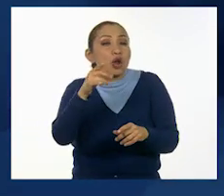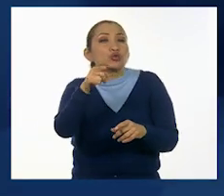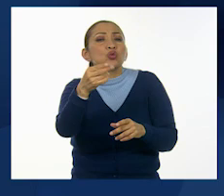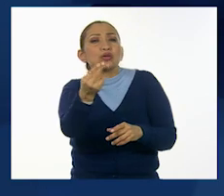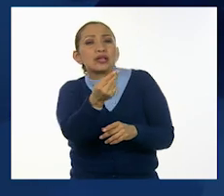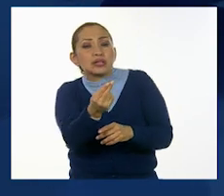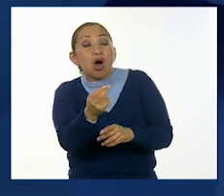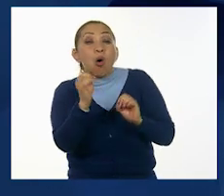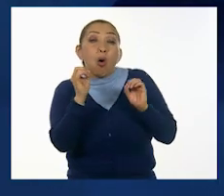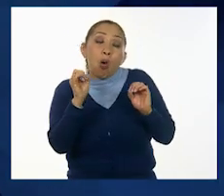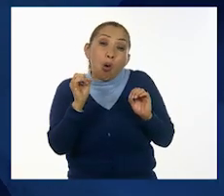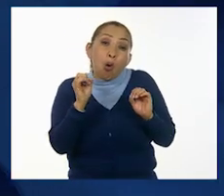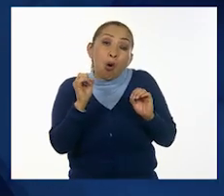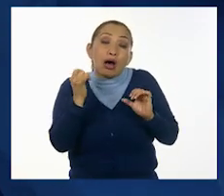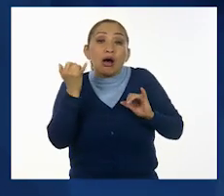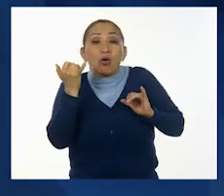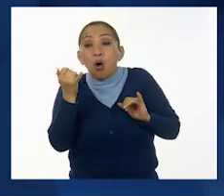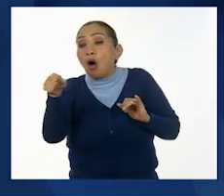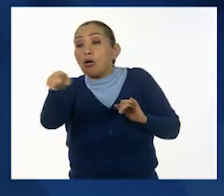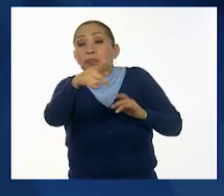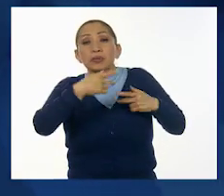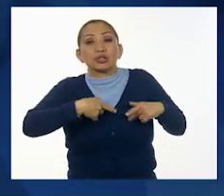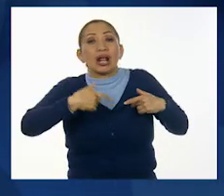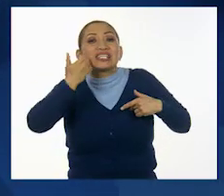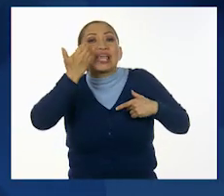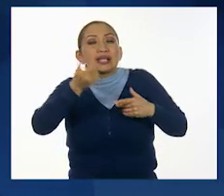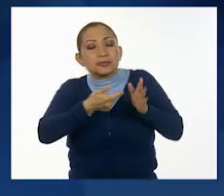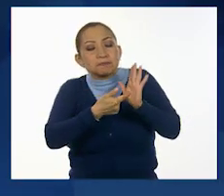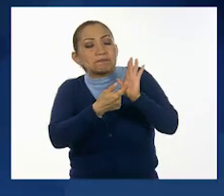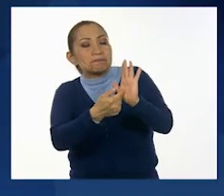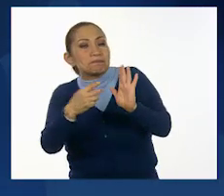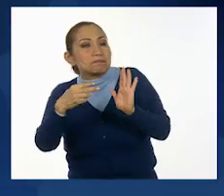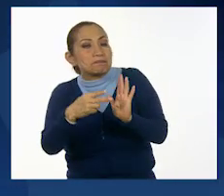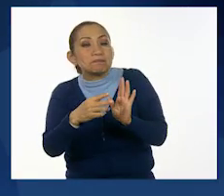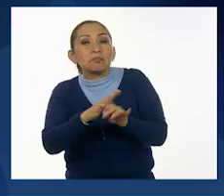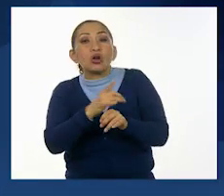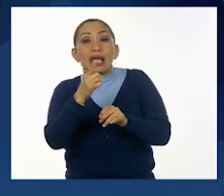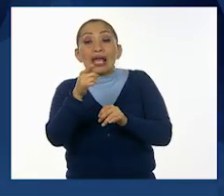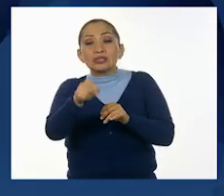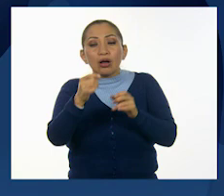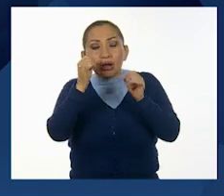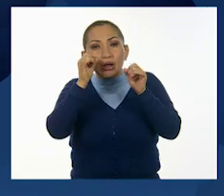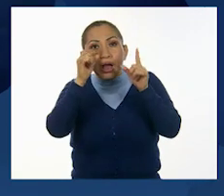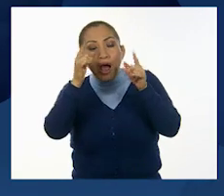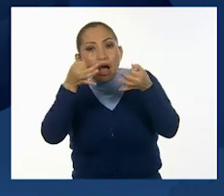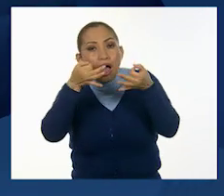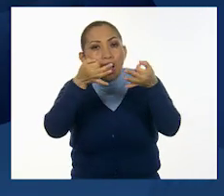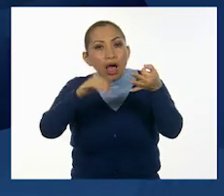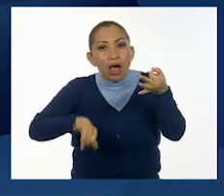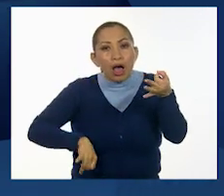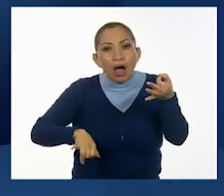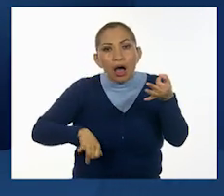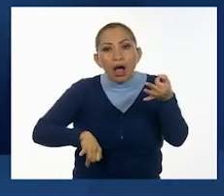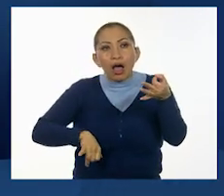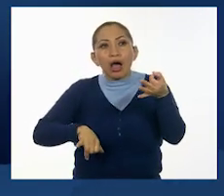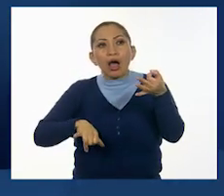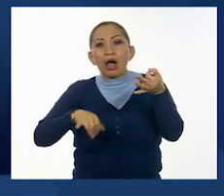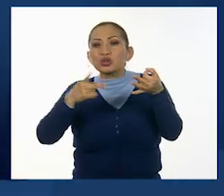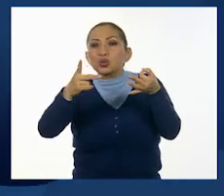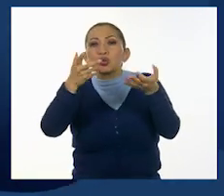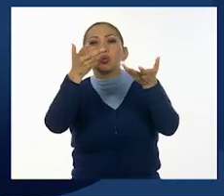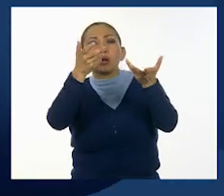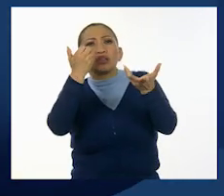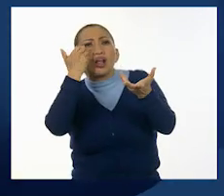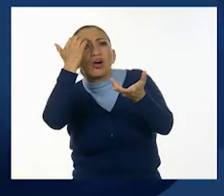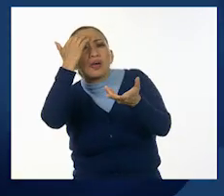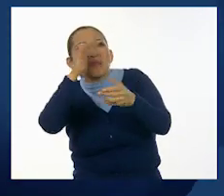necesidades o las de los espectadores. ¿Por qué? Porque eso va a despertar el interés, la creatividad, el deseo